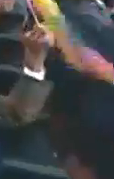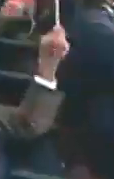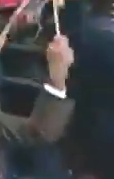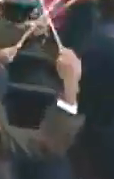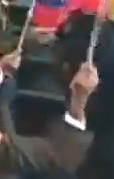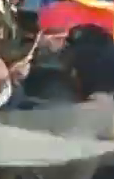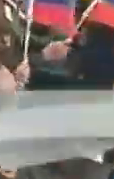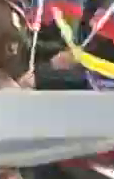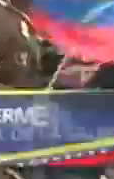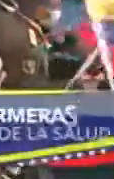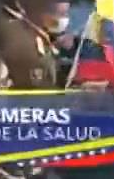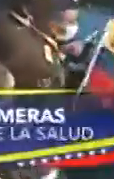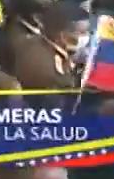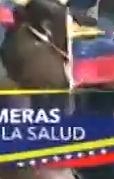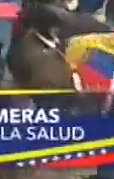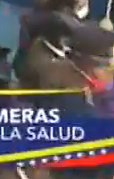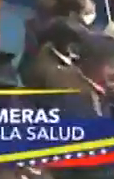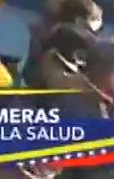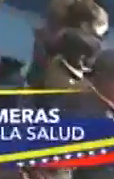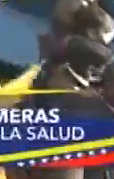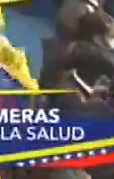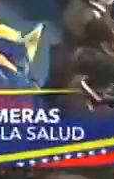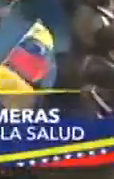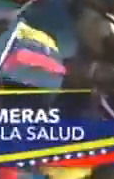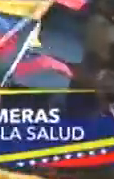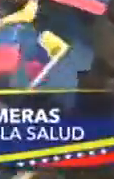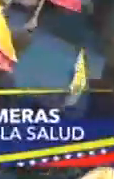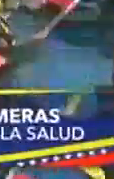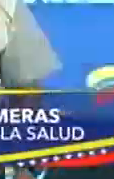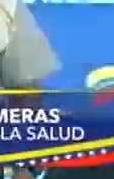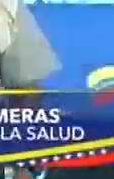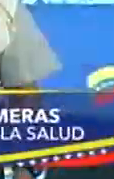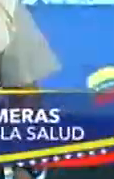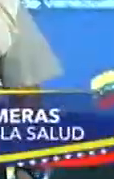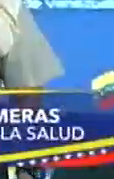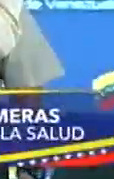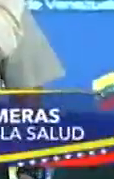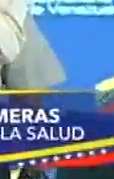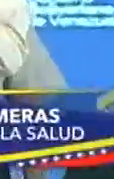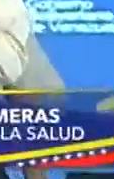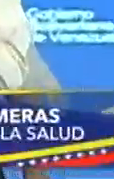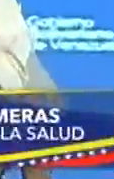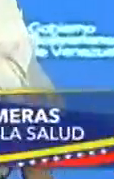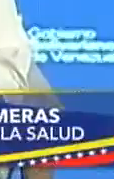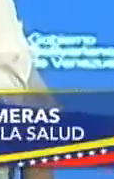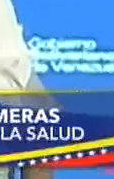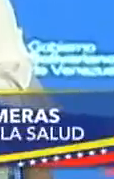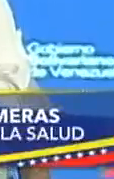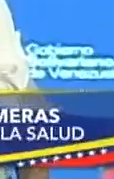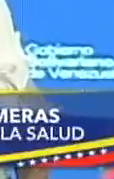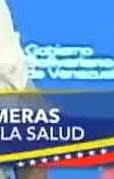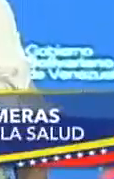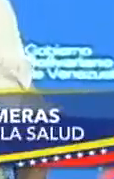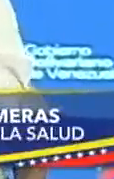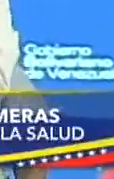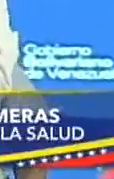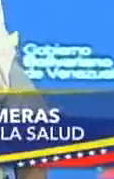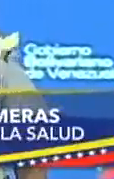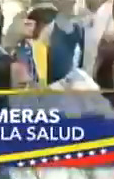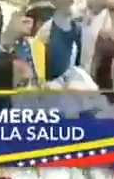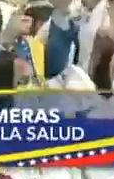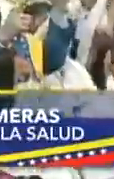Rodríguez encabezó la Comisión Presidencial para el Control y la Prevención de la COVID-19 con el propósito de supervisar